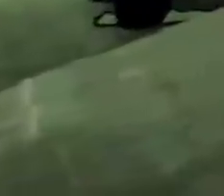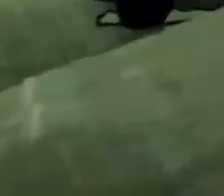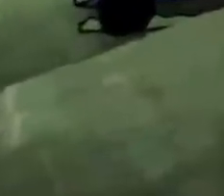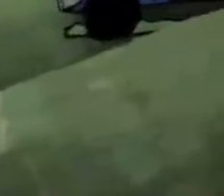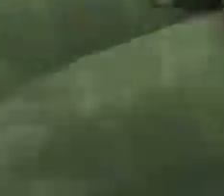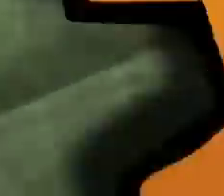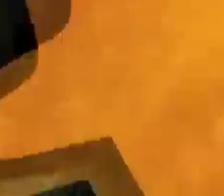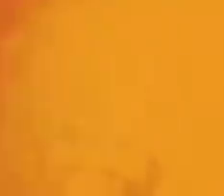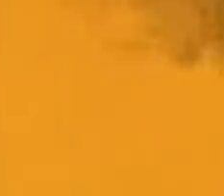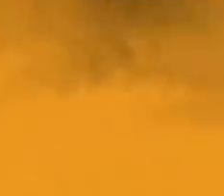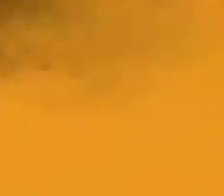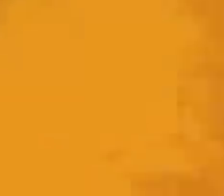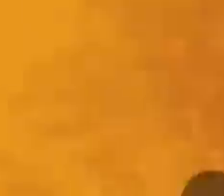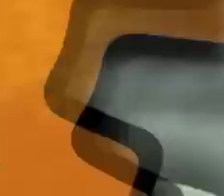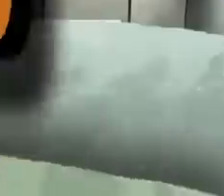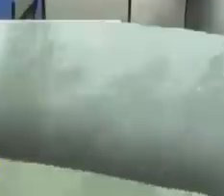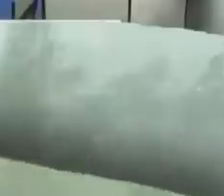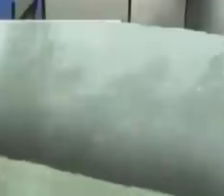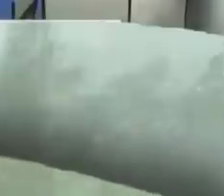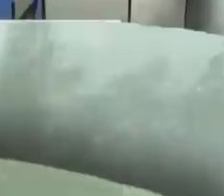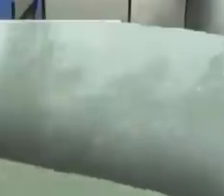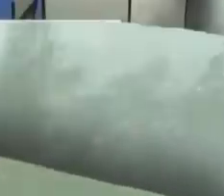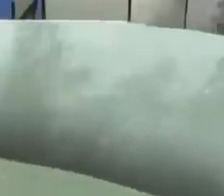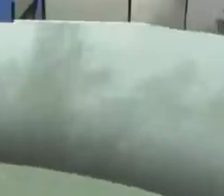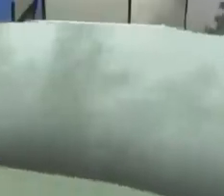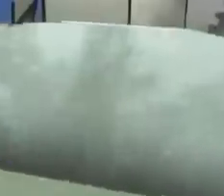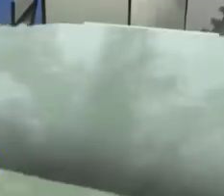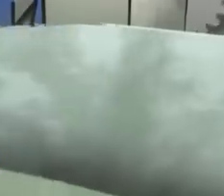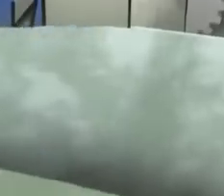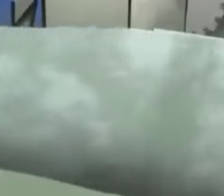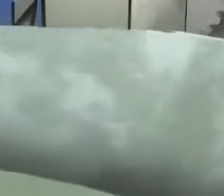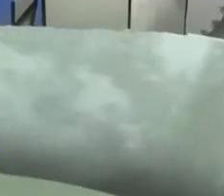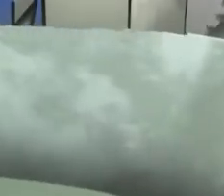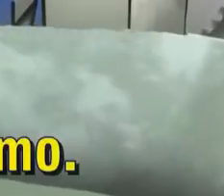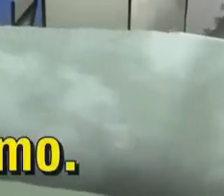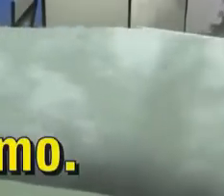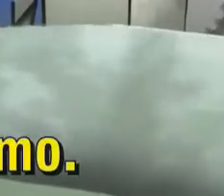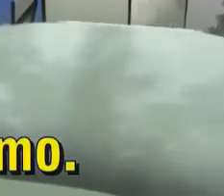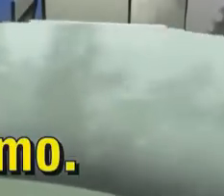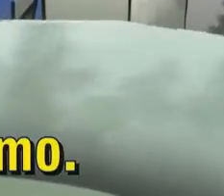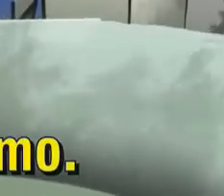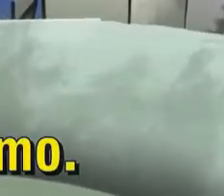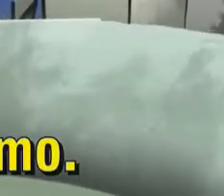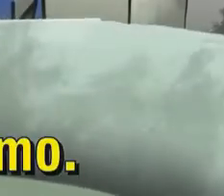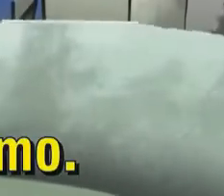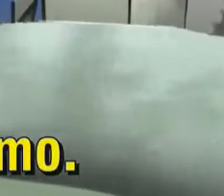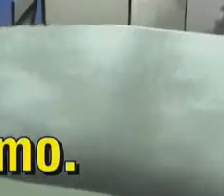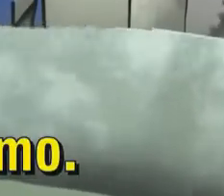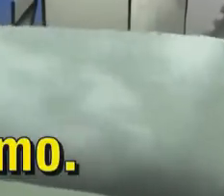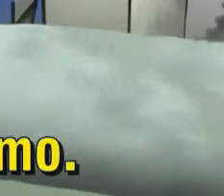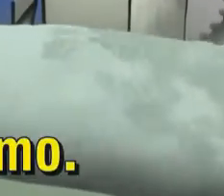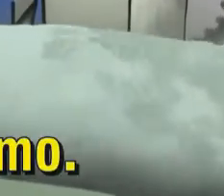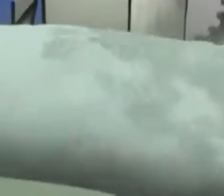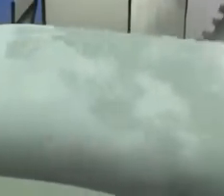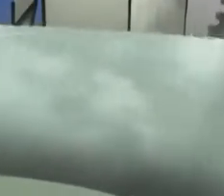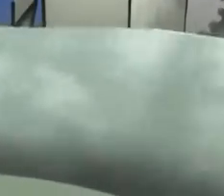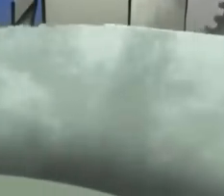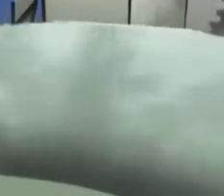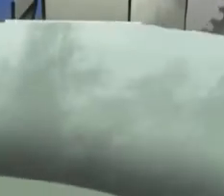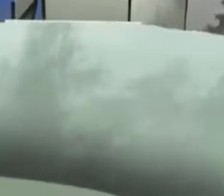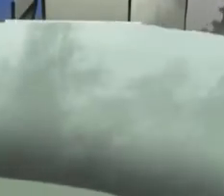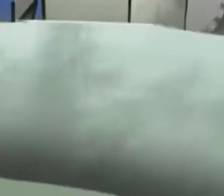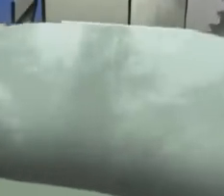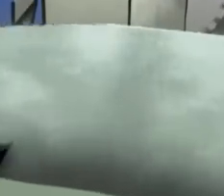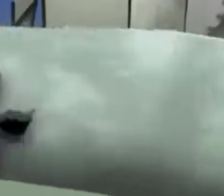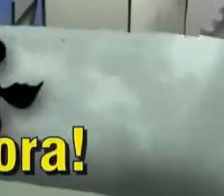y la educación. En 1992 la quisieron privatizar, en 2003 asociarla, que era lo mismo. Ahora